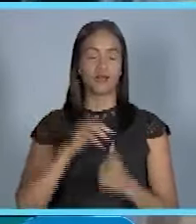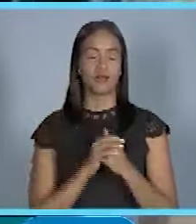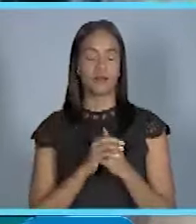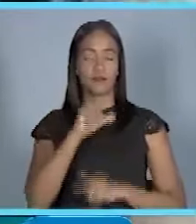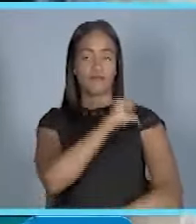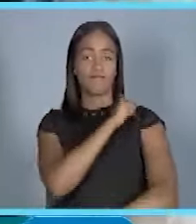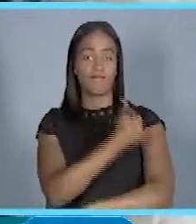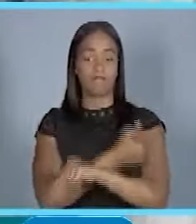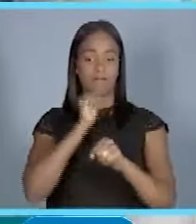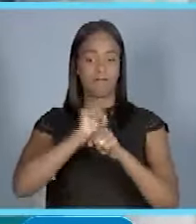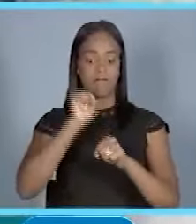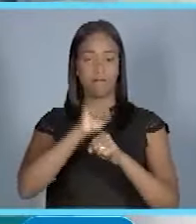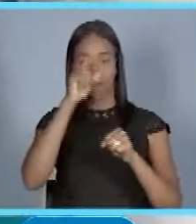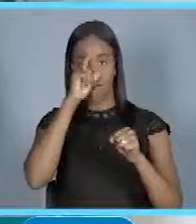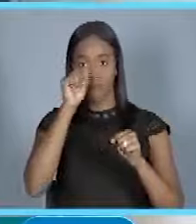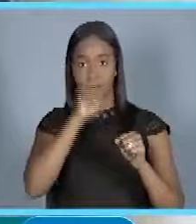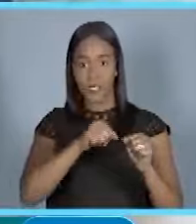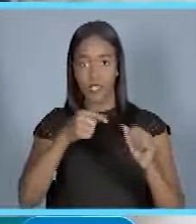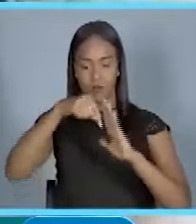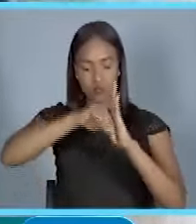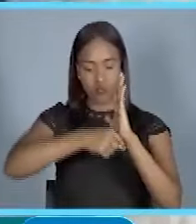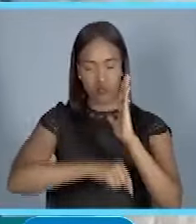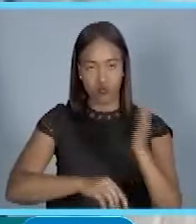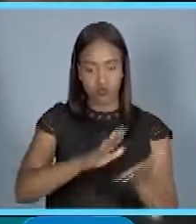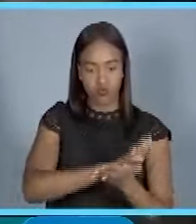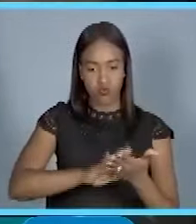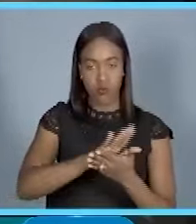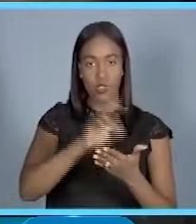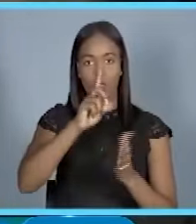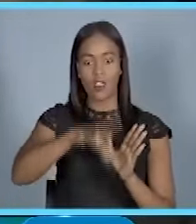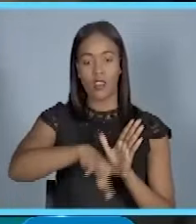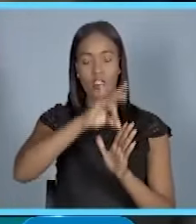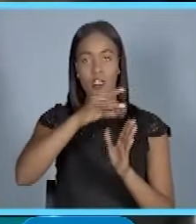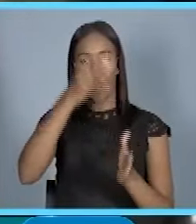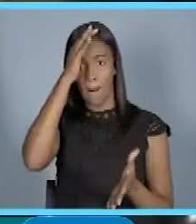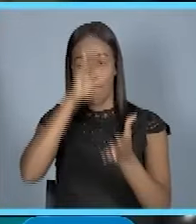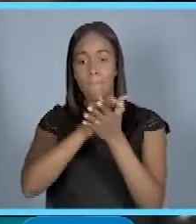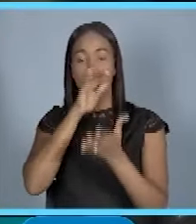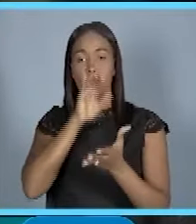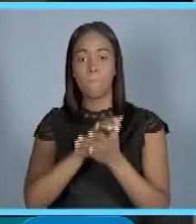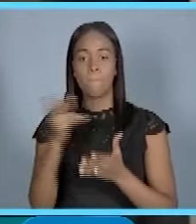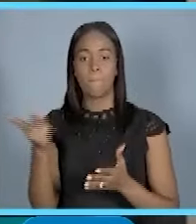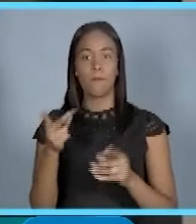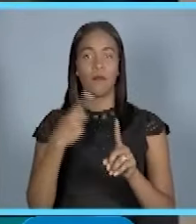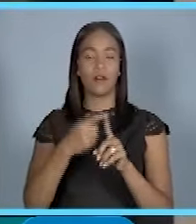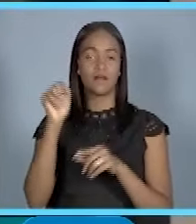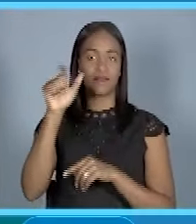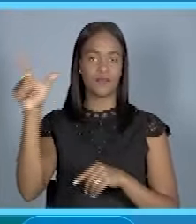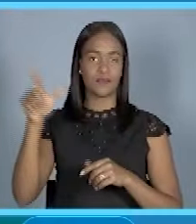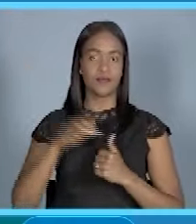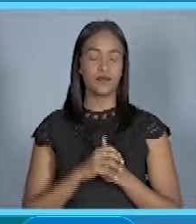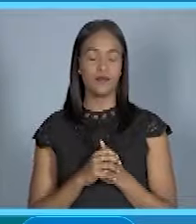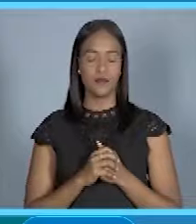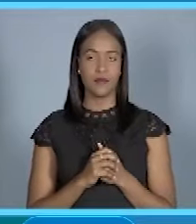Autoridades trabajan en el saneamiento de pozos sépticos, donde fue encontrada la pareja de esposos en Los Alcarrizos.